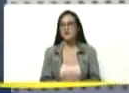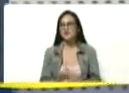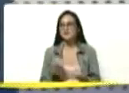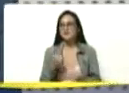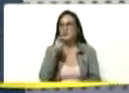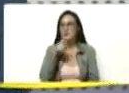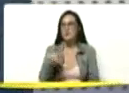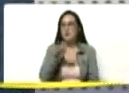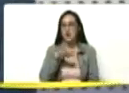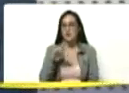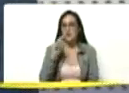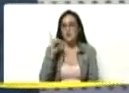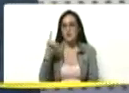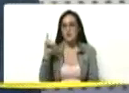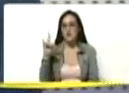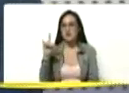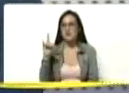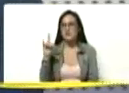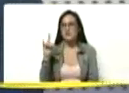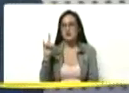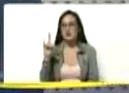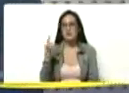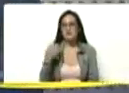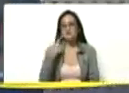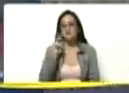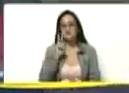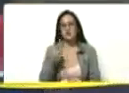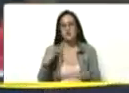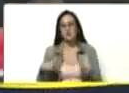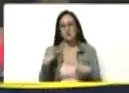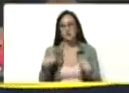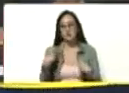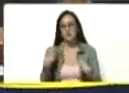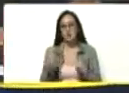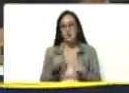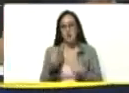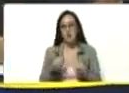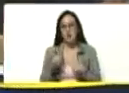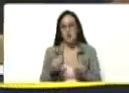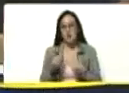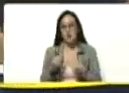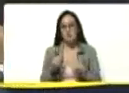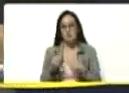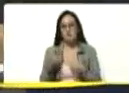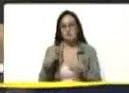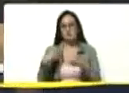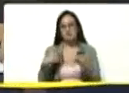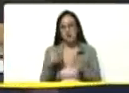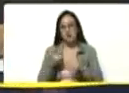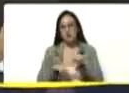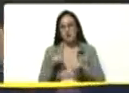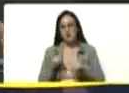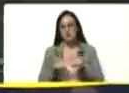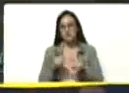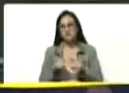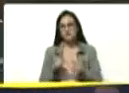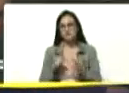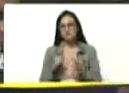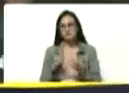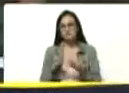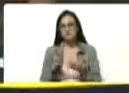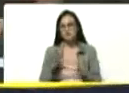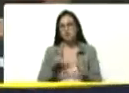Plurinacional de Bolivia, vemos con preocupación cómo se esgrimen todo tipo de artimañas, bien para